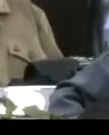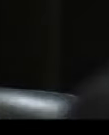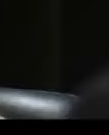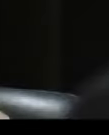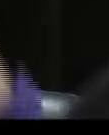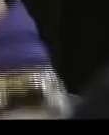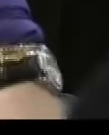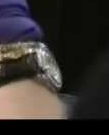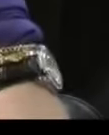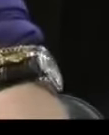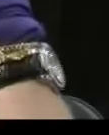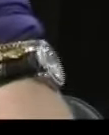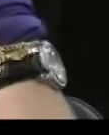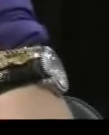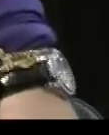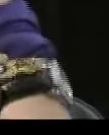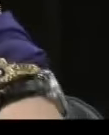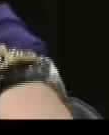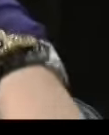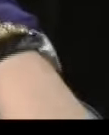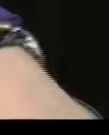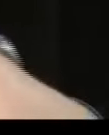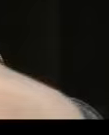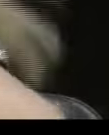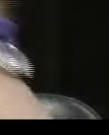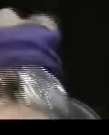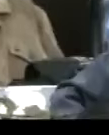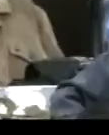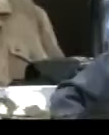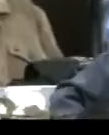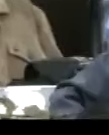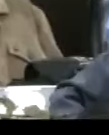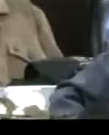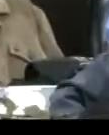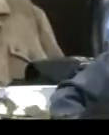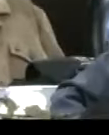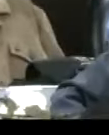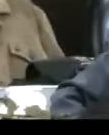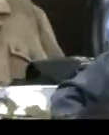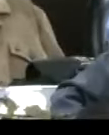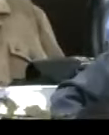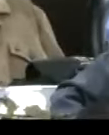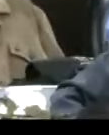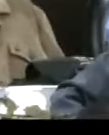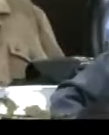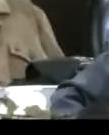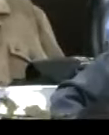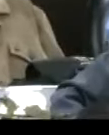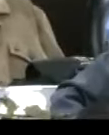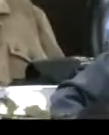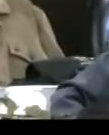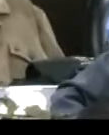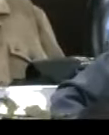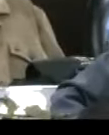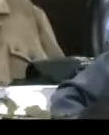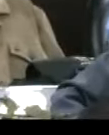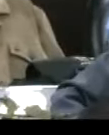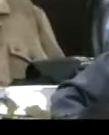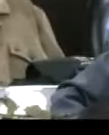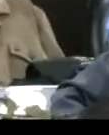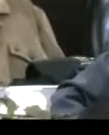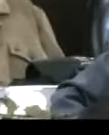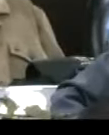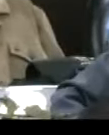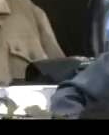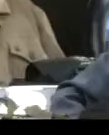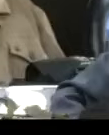medidas coercitivas que nos han apretado en todos los sentidos y que le han vulnerado los derechos a mujeres y hombres de nuestro país, pero especialmente a